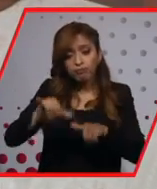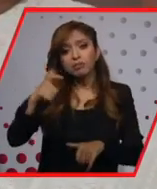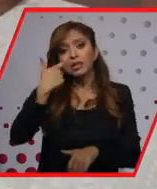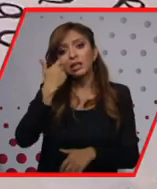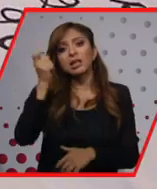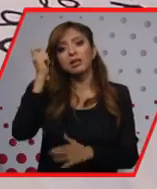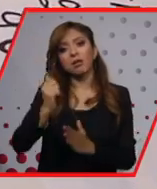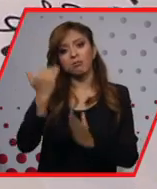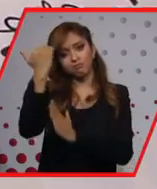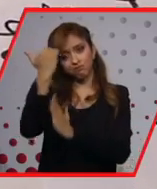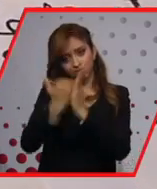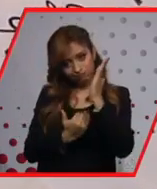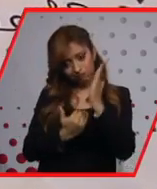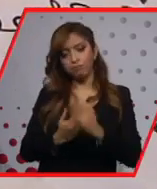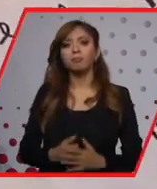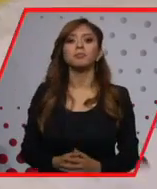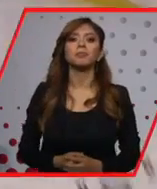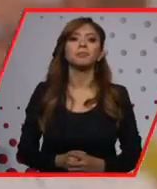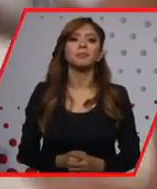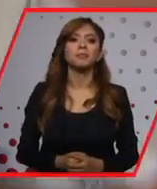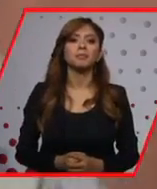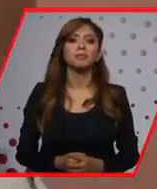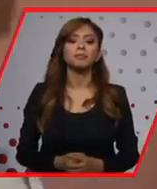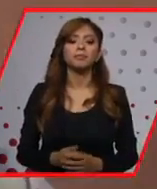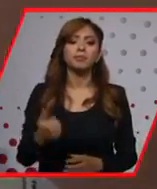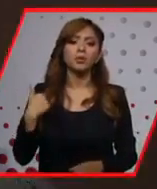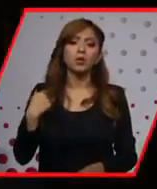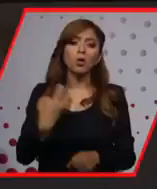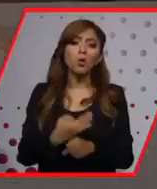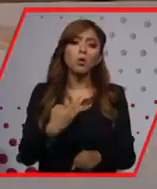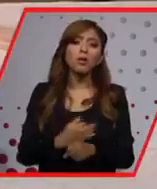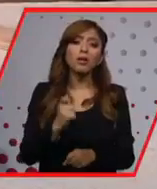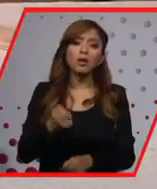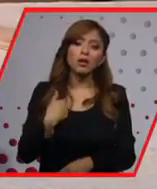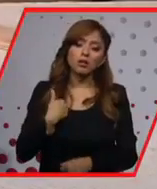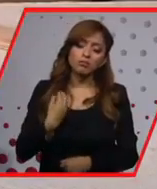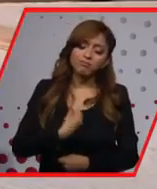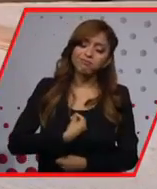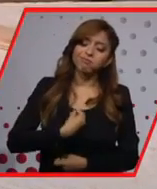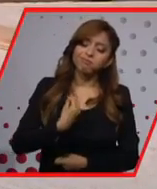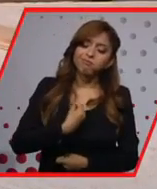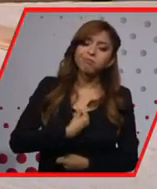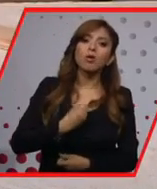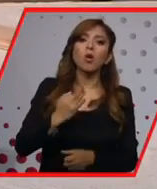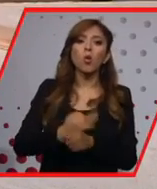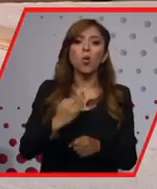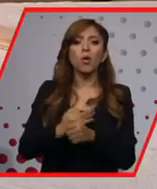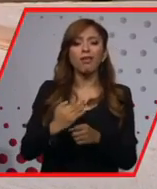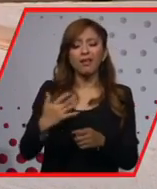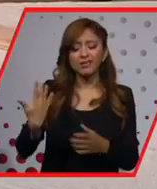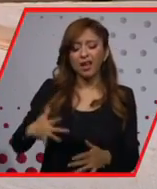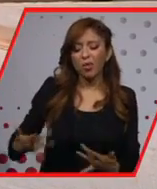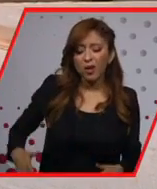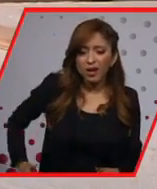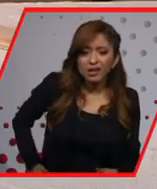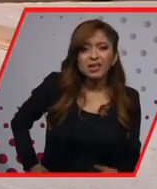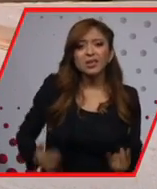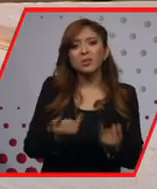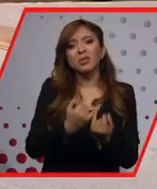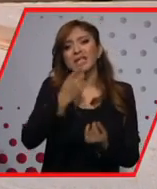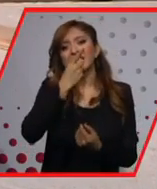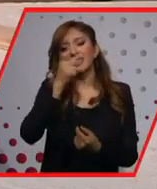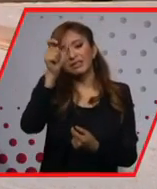sus malestares. Pues aguantarme los dolores, señorita. Ya últimamente ya me duele mi cadera, me duele mi columna y